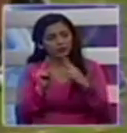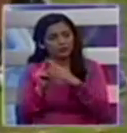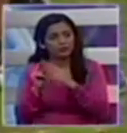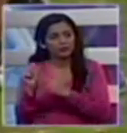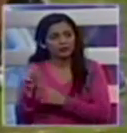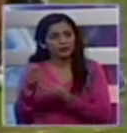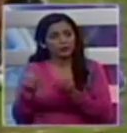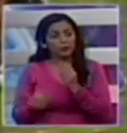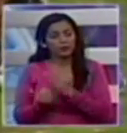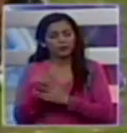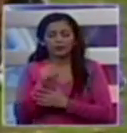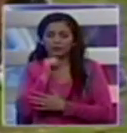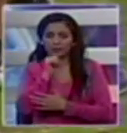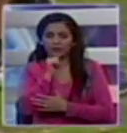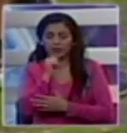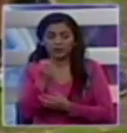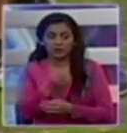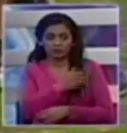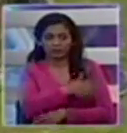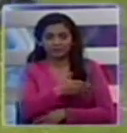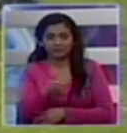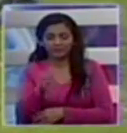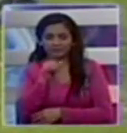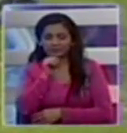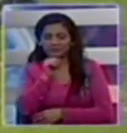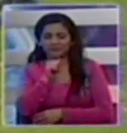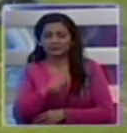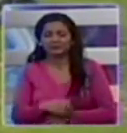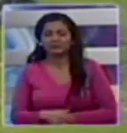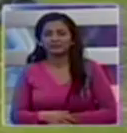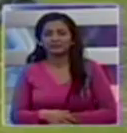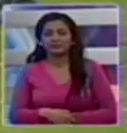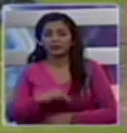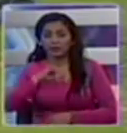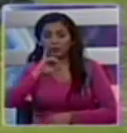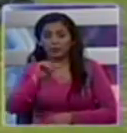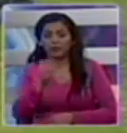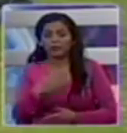Los amarillos viajarán a Estados Unidos este jueves. Jorge Villasís, Más Deportes.